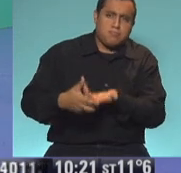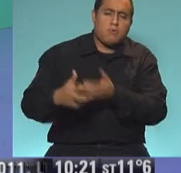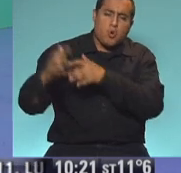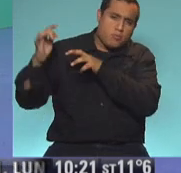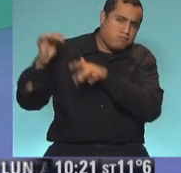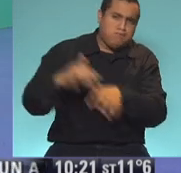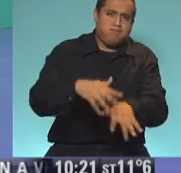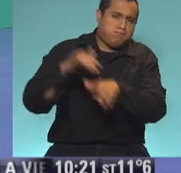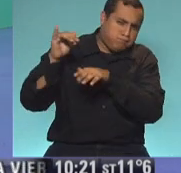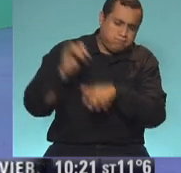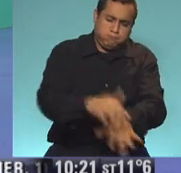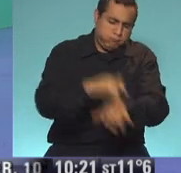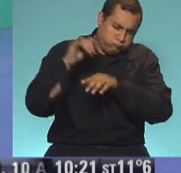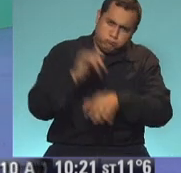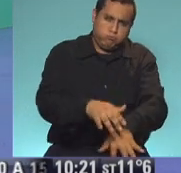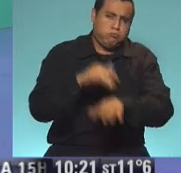sin fondo.